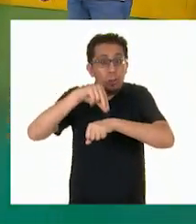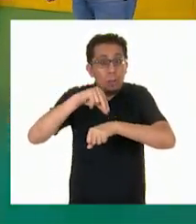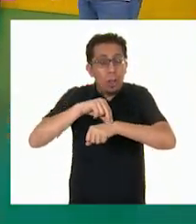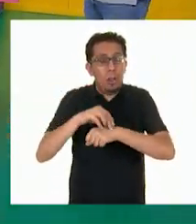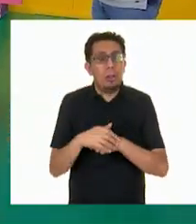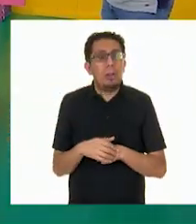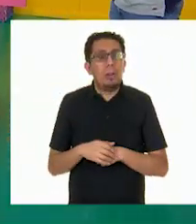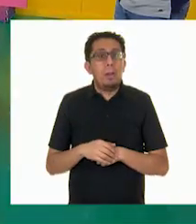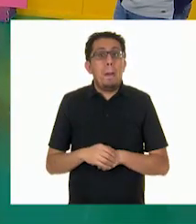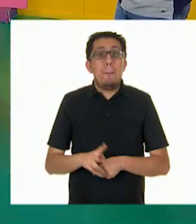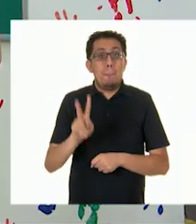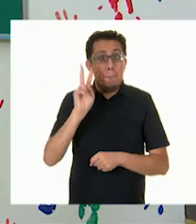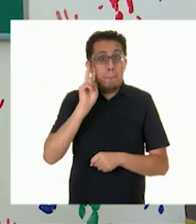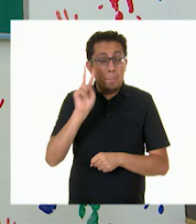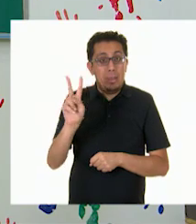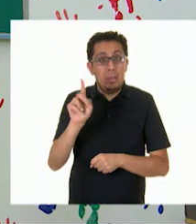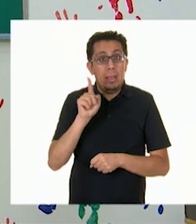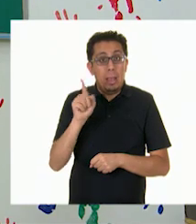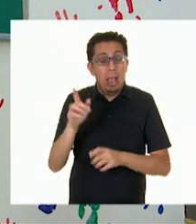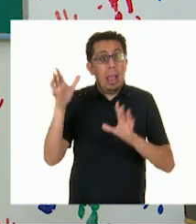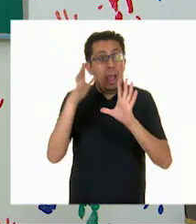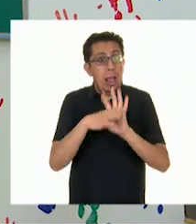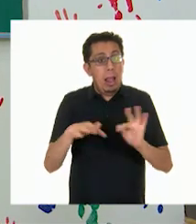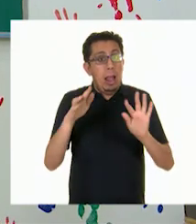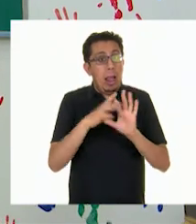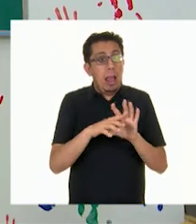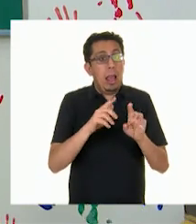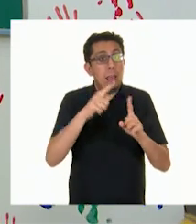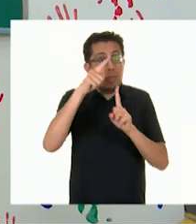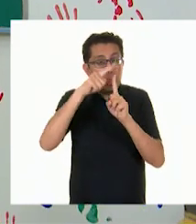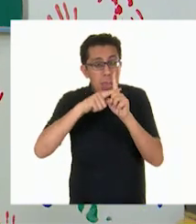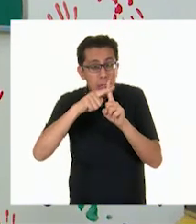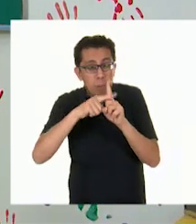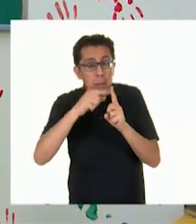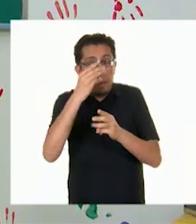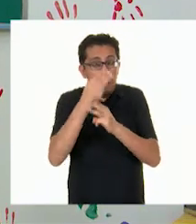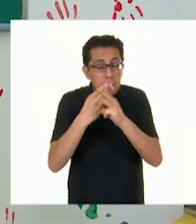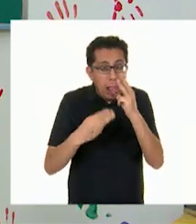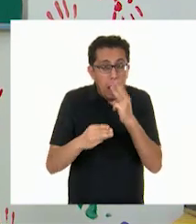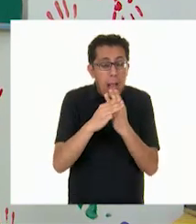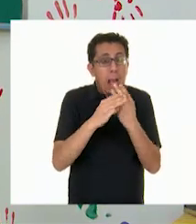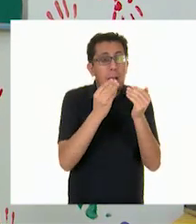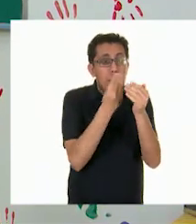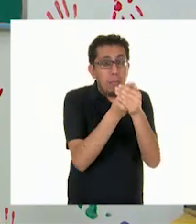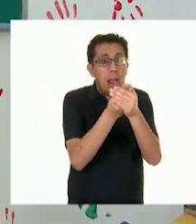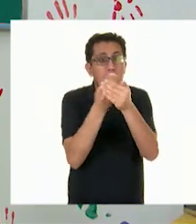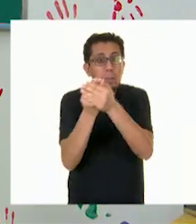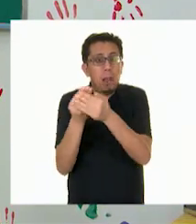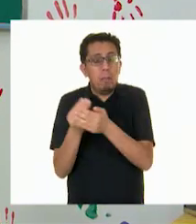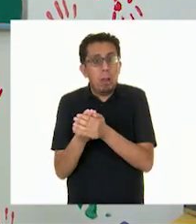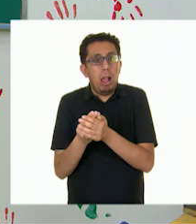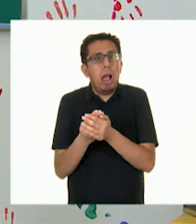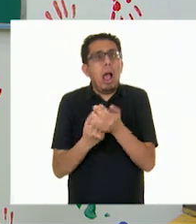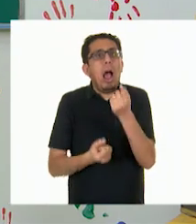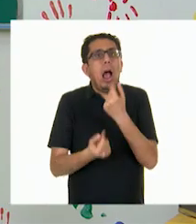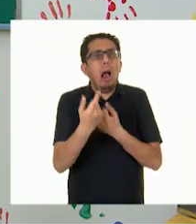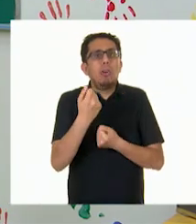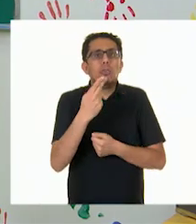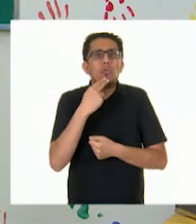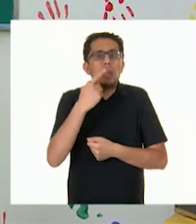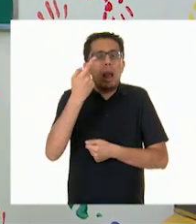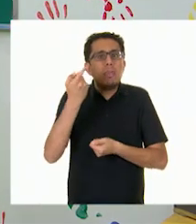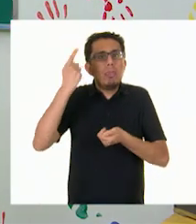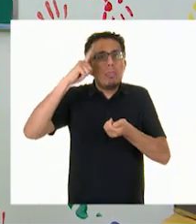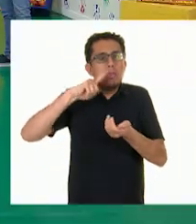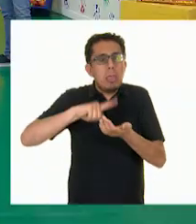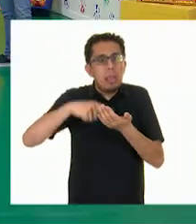Daniela. ¿Viste? Hasta nos comentó de otros termómetros que no habíamos visto en las clases. Cierto. Uno que ocupaban hasta los hornos. Ajá, que era el de plaquitas